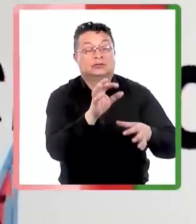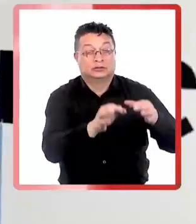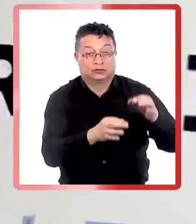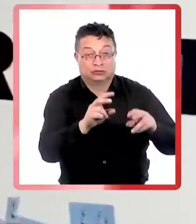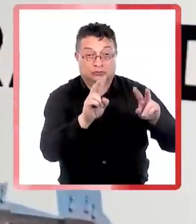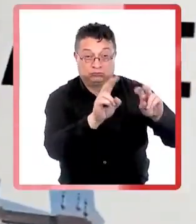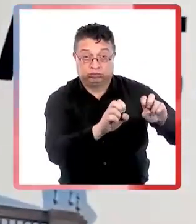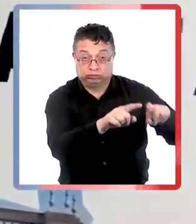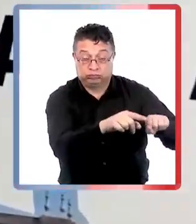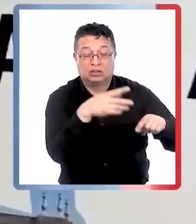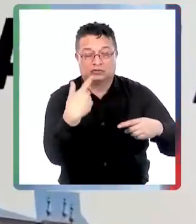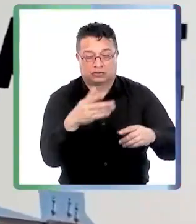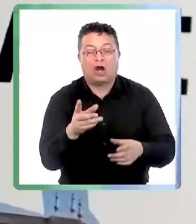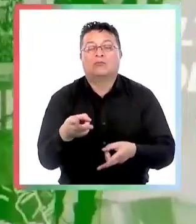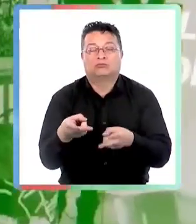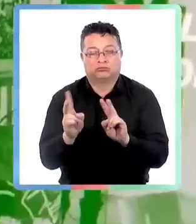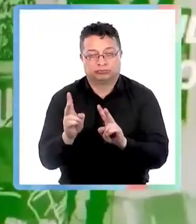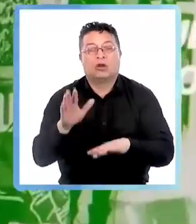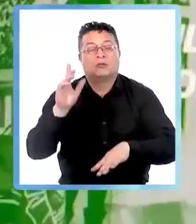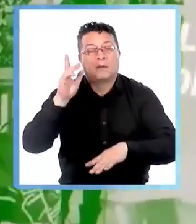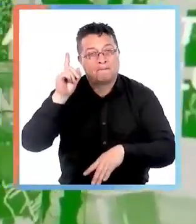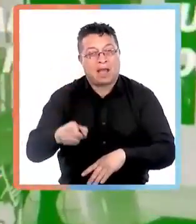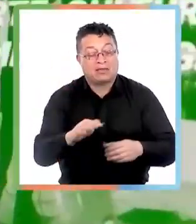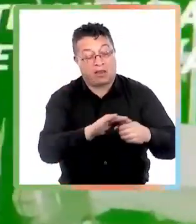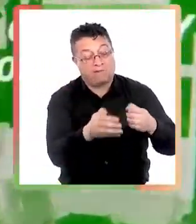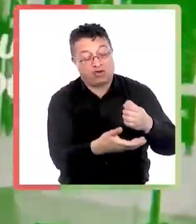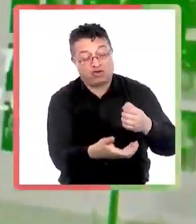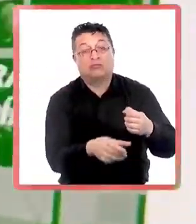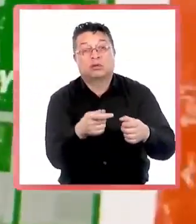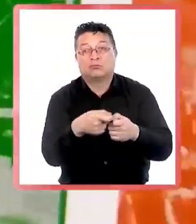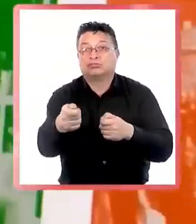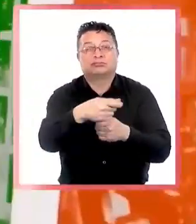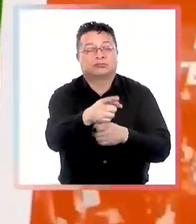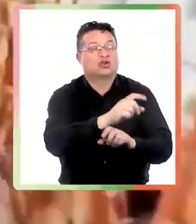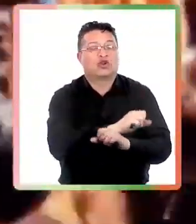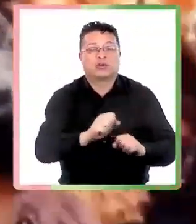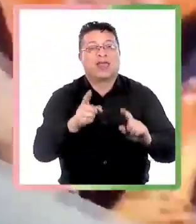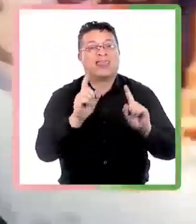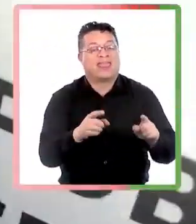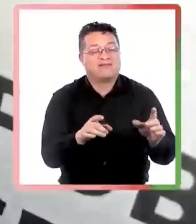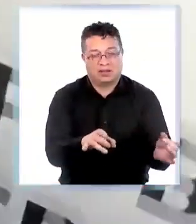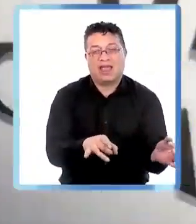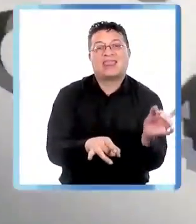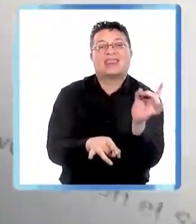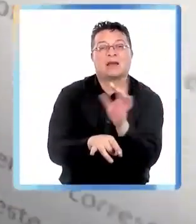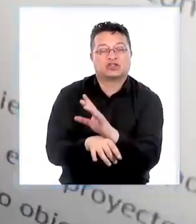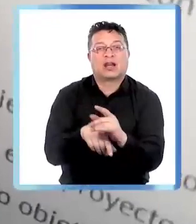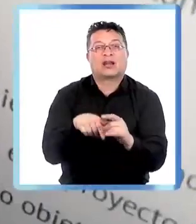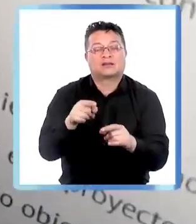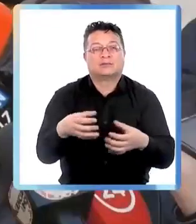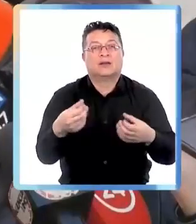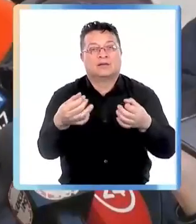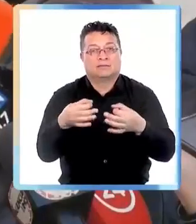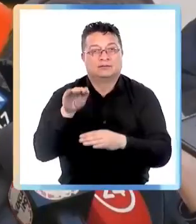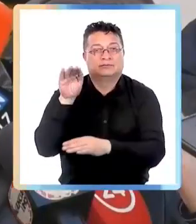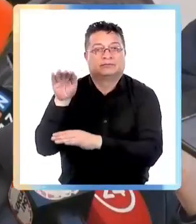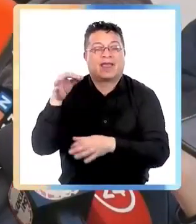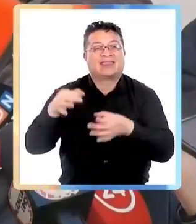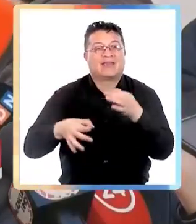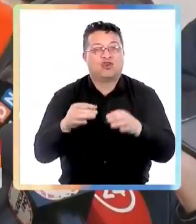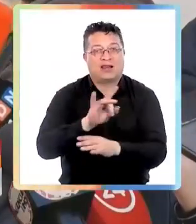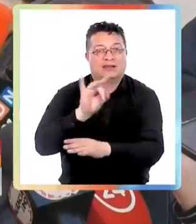esa medida prejudicial precautoria, la ha otorgado y ha ordenado que de esos fondos no se pueden disponer y se deben depositar en la